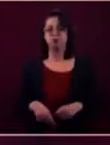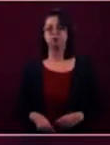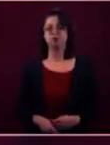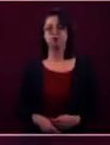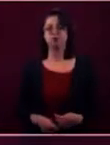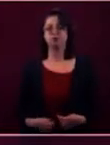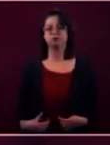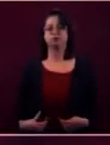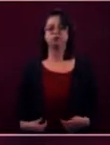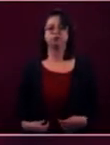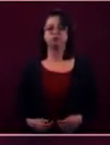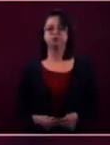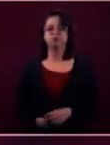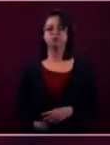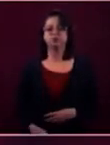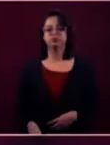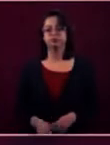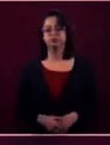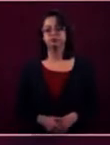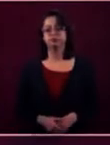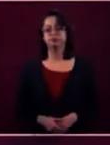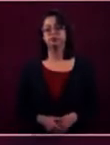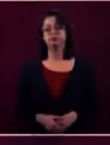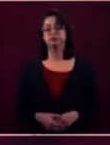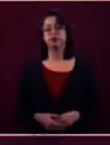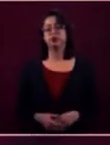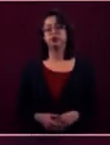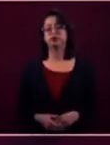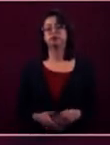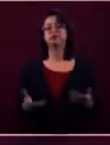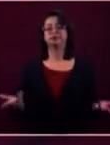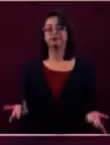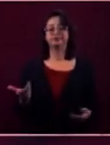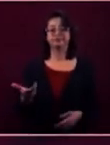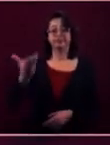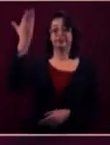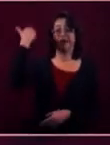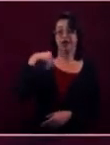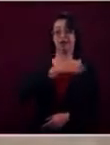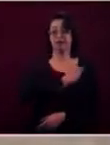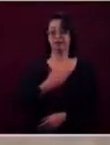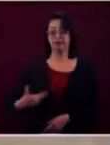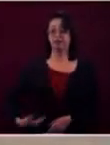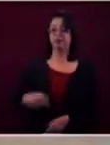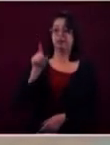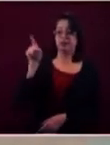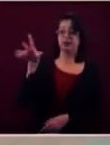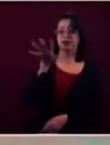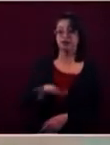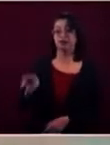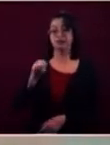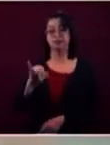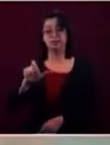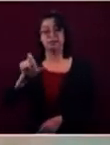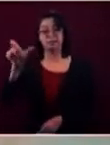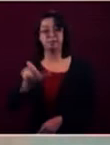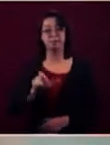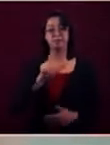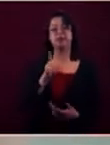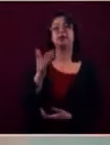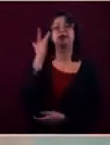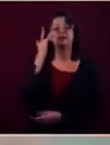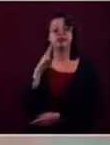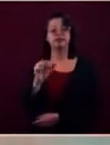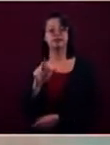Hoy, a raíz de la visita que hizo nuestro señor presidente de la República a la región Mije, en la comunidad de Santa